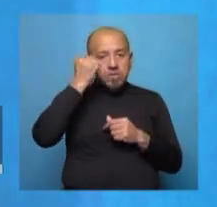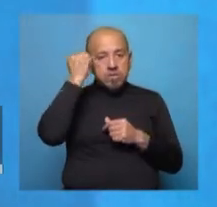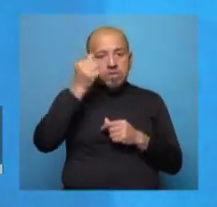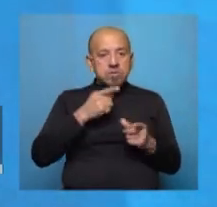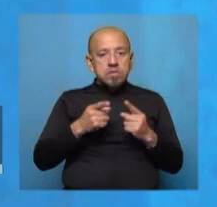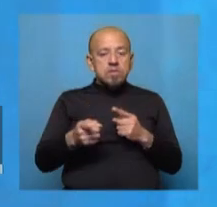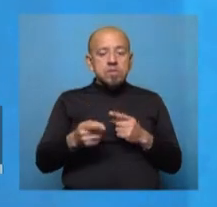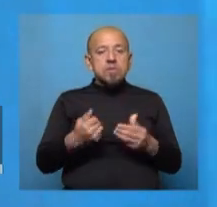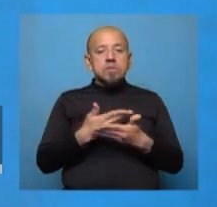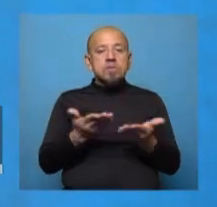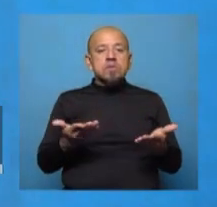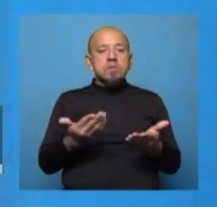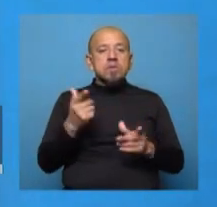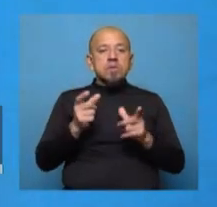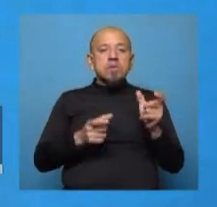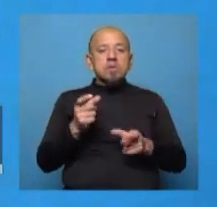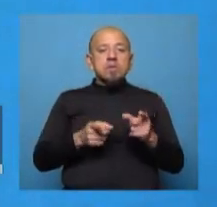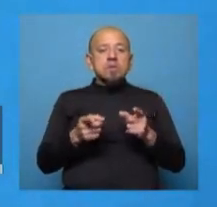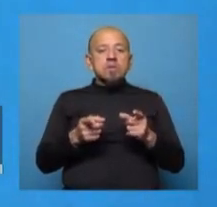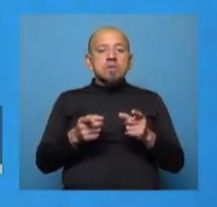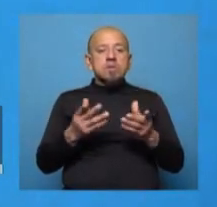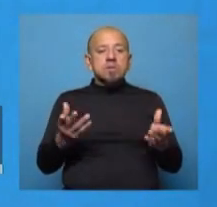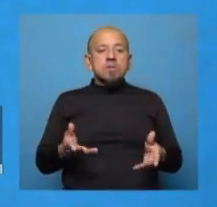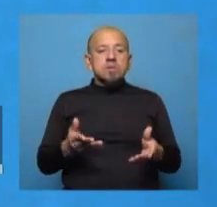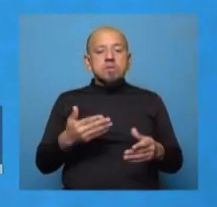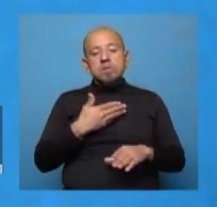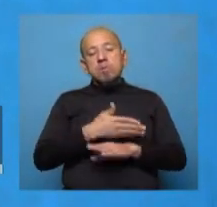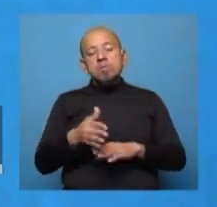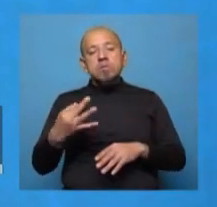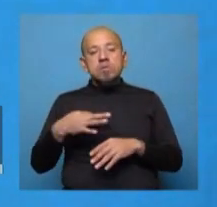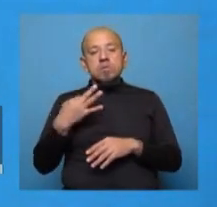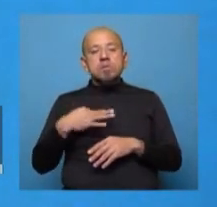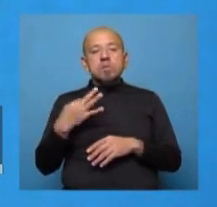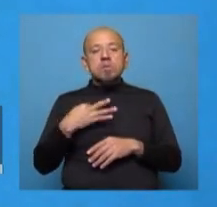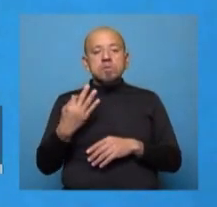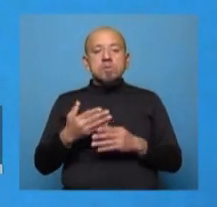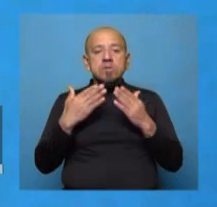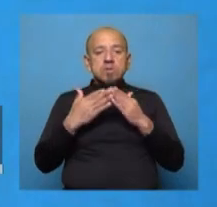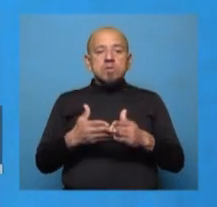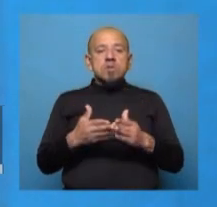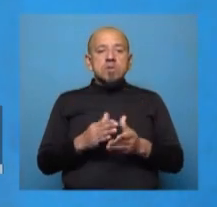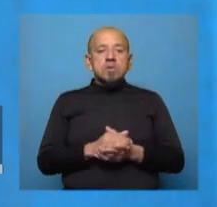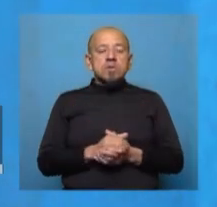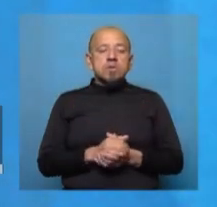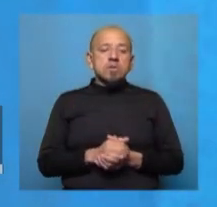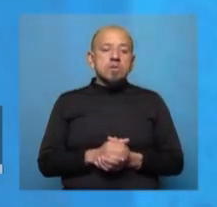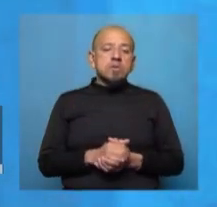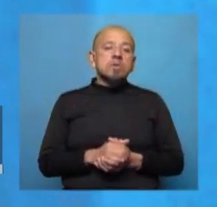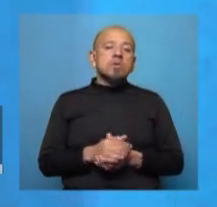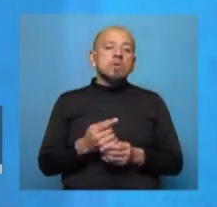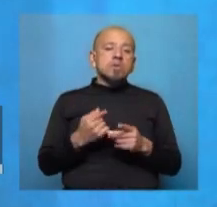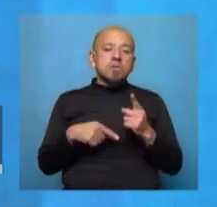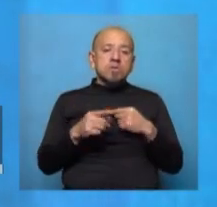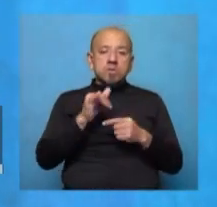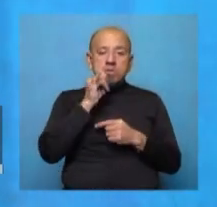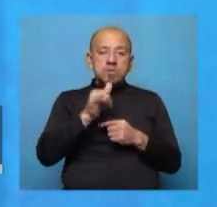lo que transmitía la población cuando a muchos años de realizados se hizo ese sondeo si tú me permitís voy